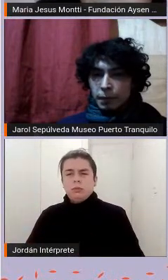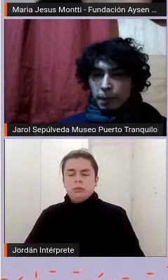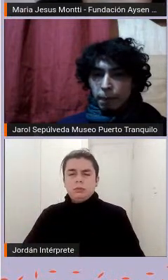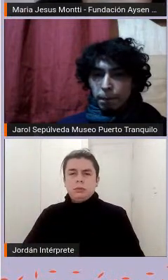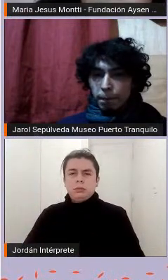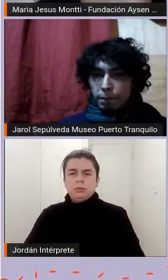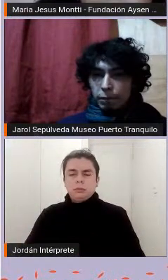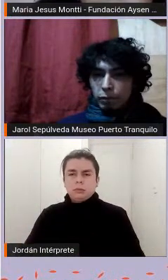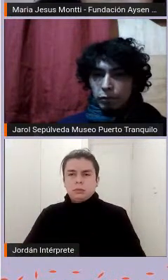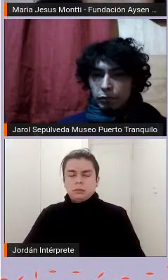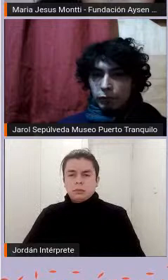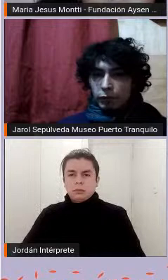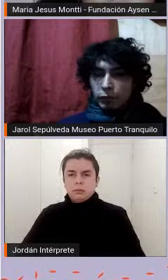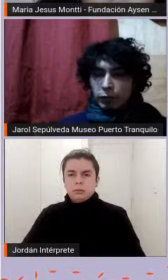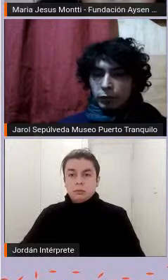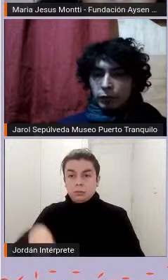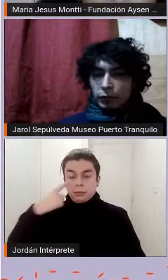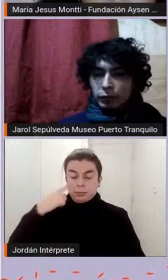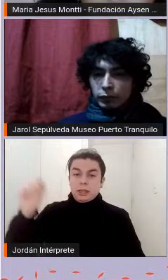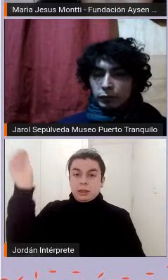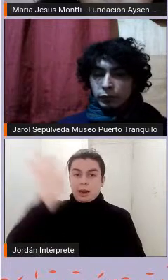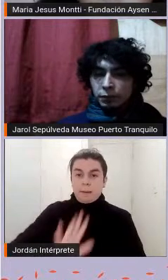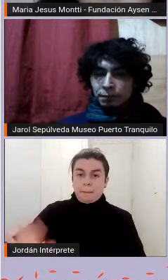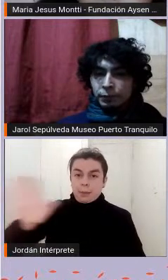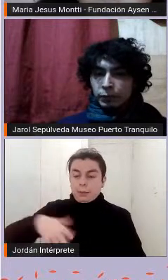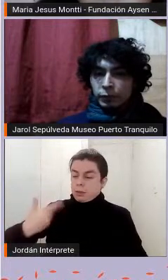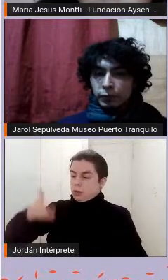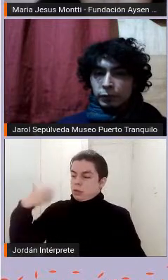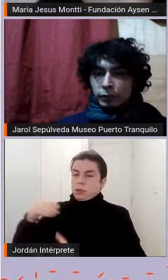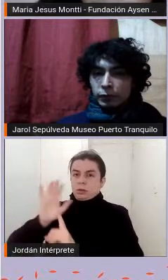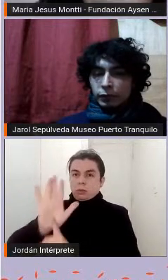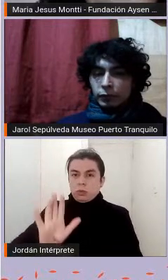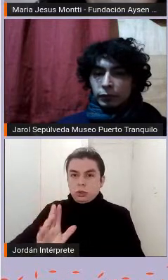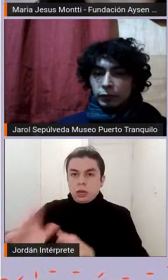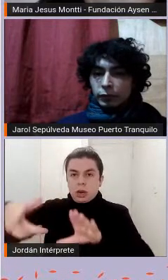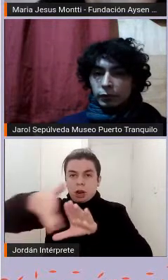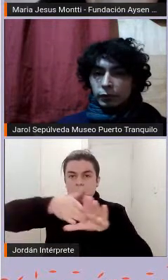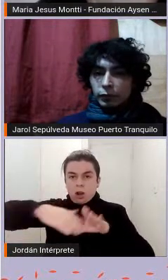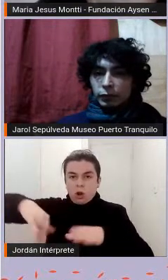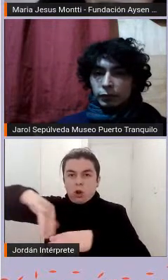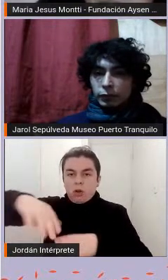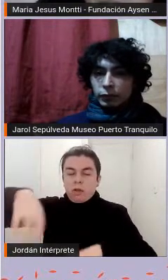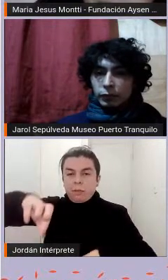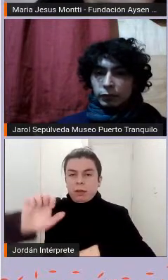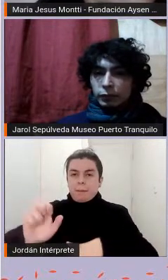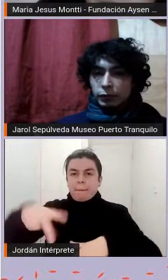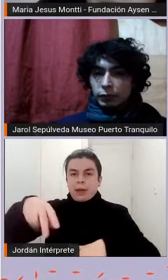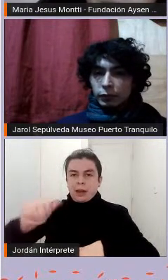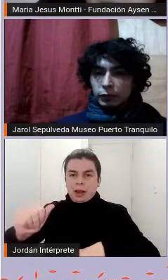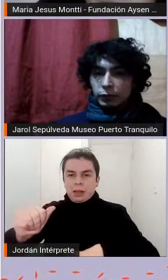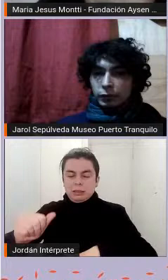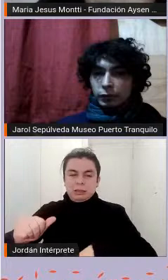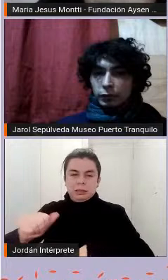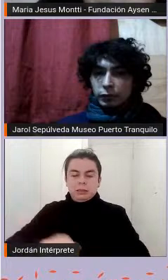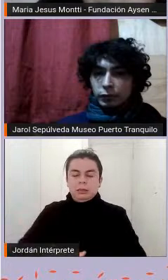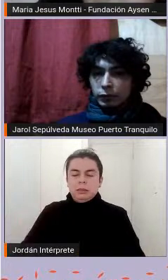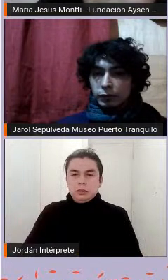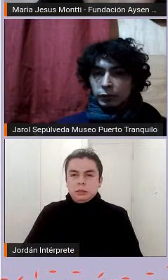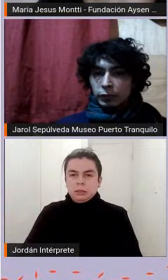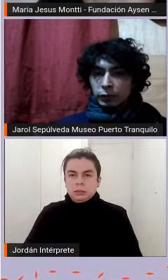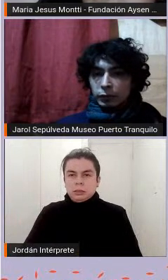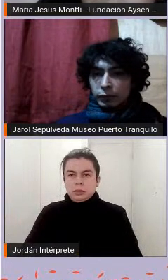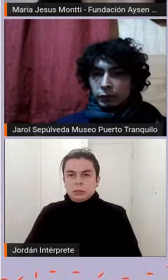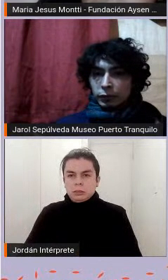Bueno, acá tenemos el mapa contexto que les mostré antes, el Golfo de Penas, Puerto Río Tranquilo, y lo que se